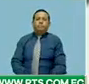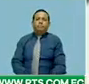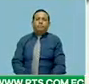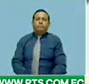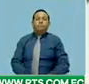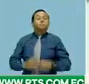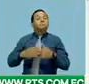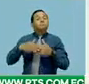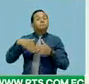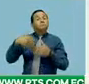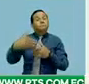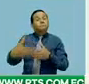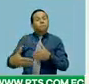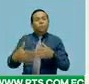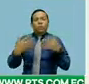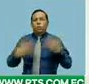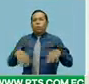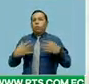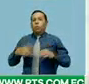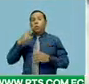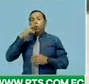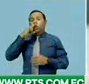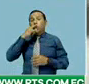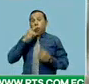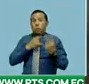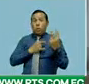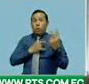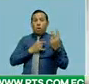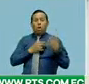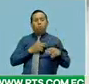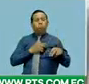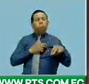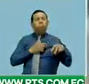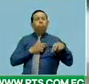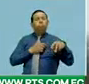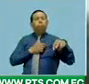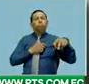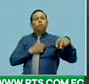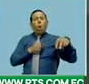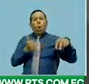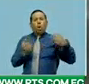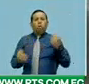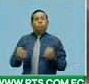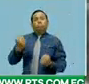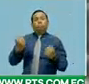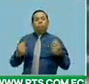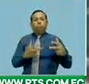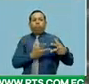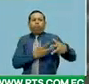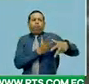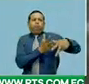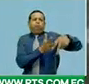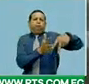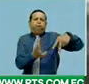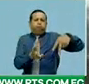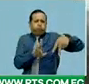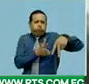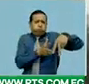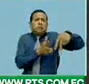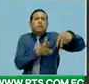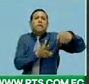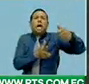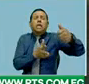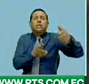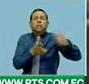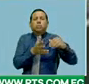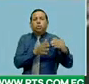Y más adelante, dramático, niños se salvan de morir atropellados. La ampliación de esta impactante noticia dentro